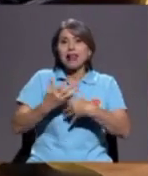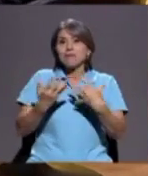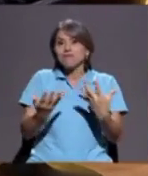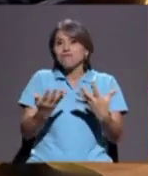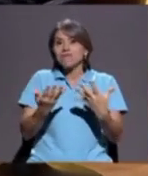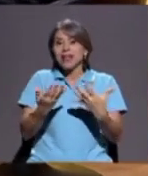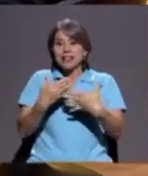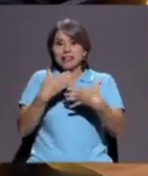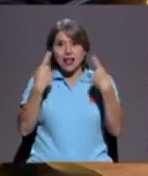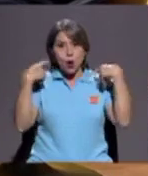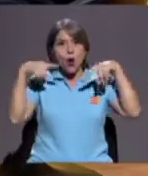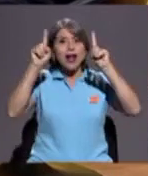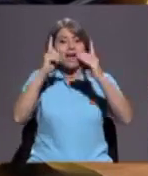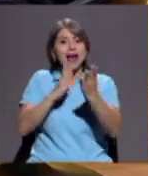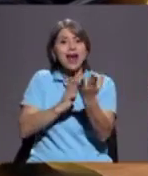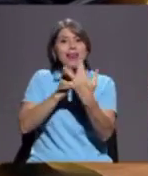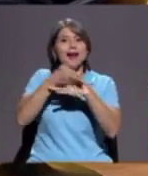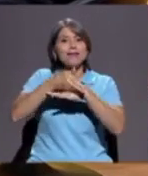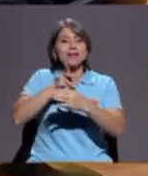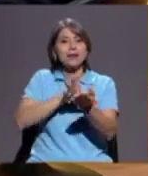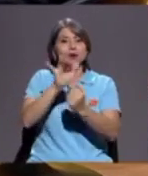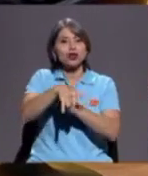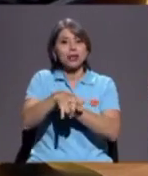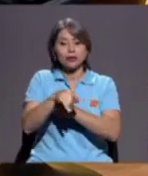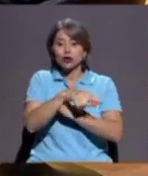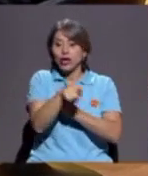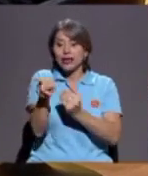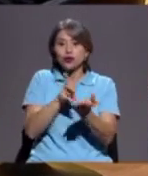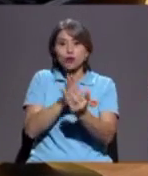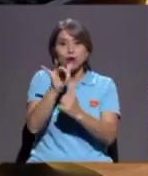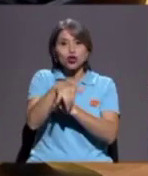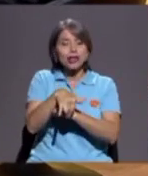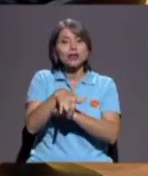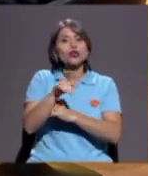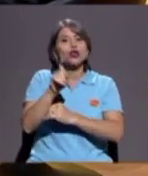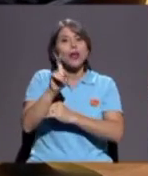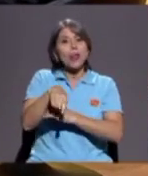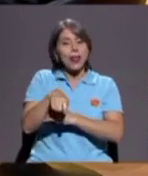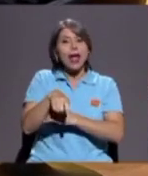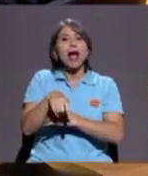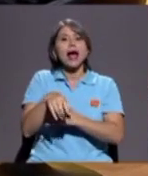de proyectos, y estos proyectos pues había que